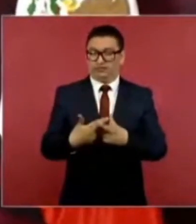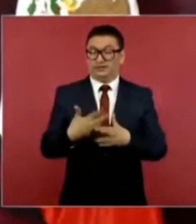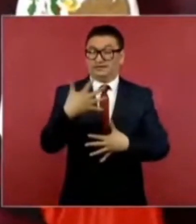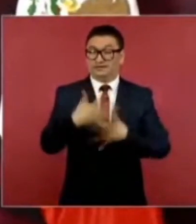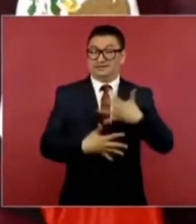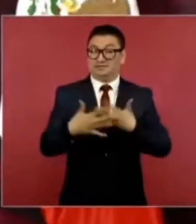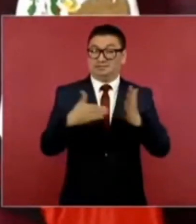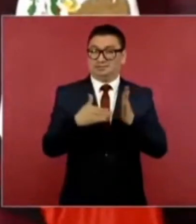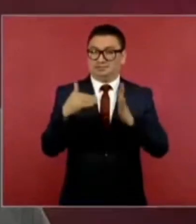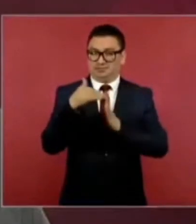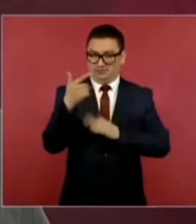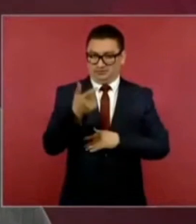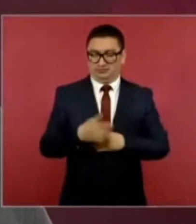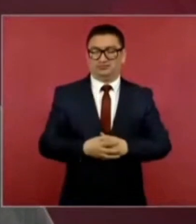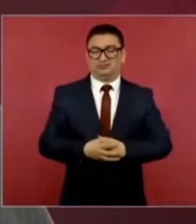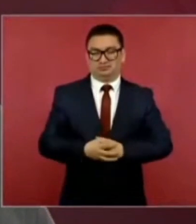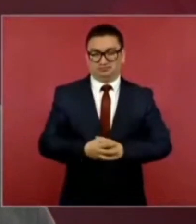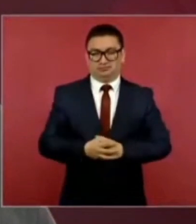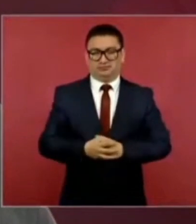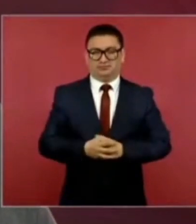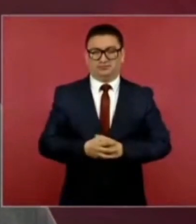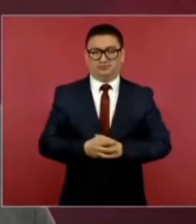15,000 millones.